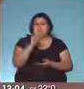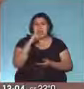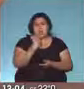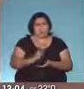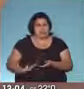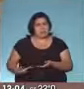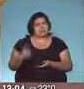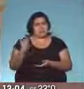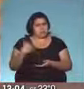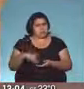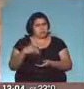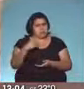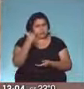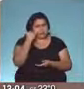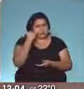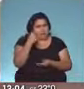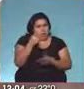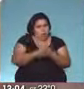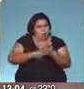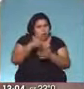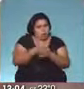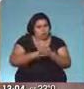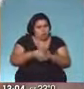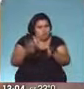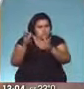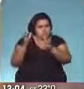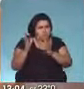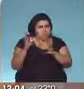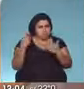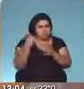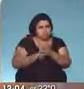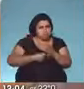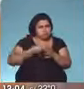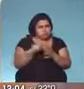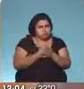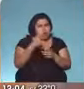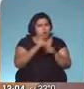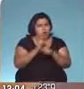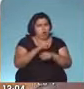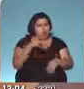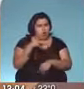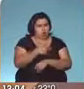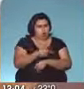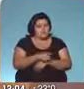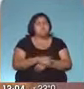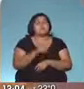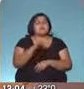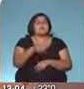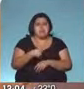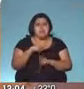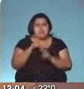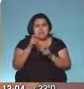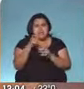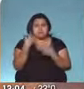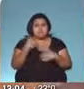La nación se puso al hombro la lucha contra el coronavirus en la República Argentina, pero no solamente lo que es programático, sino también la parte de comunicación. Es el